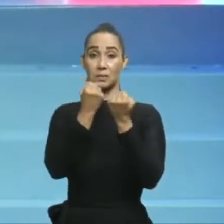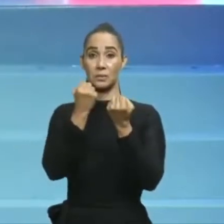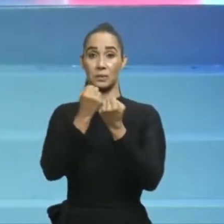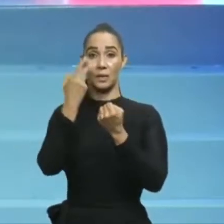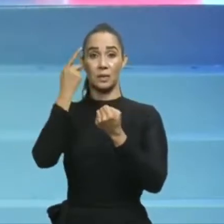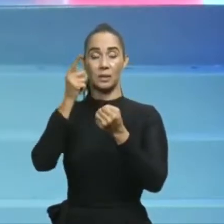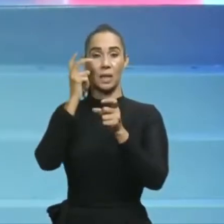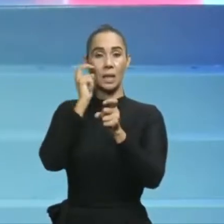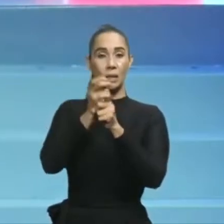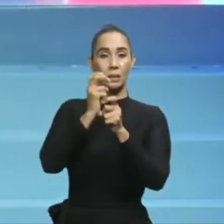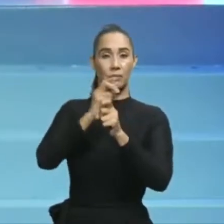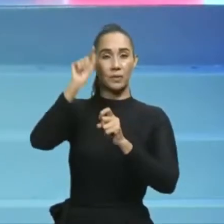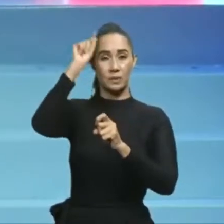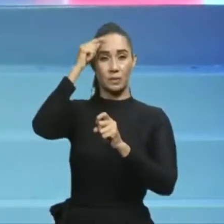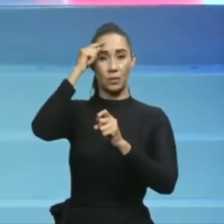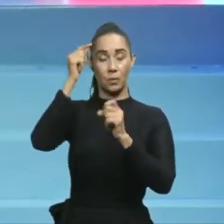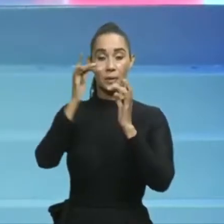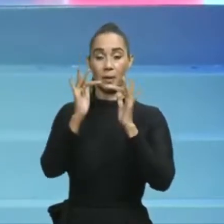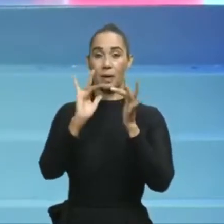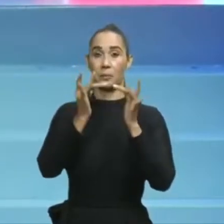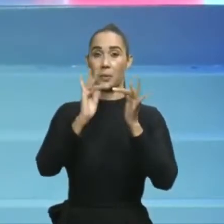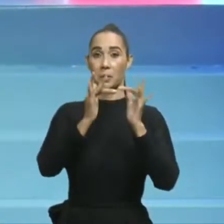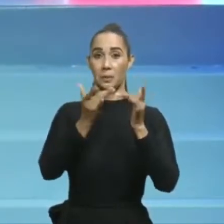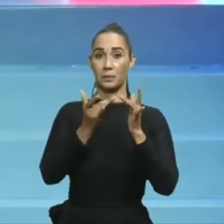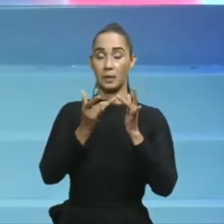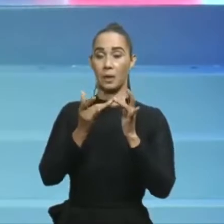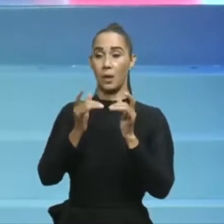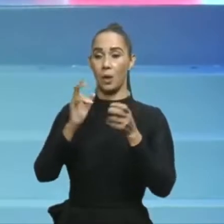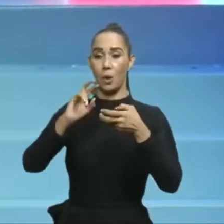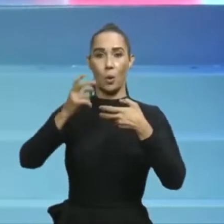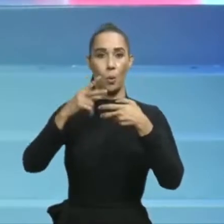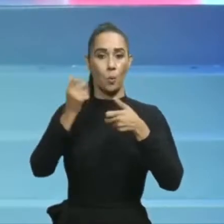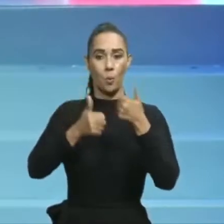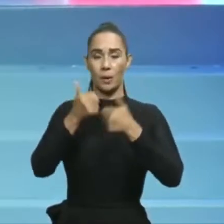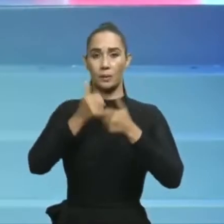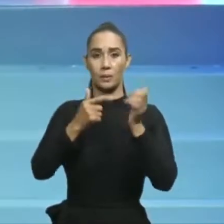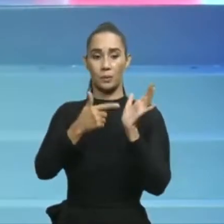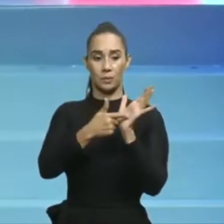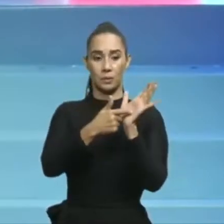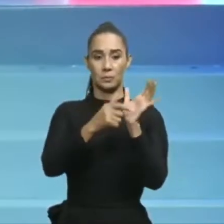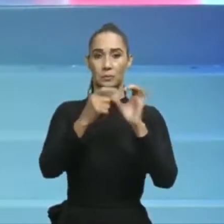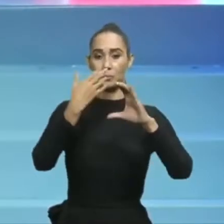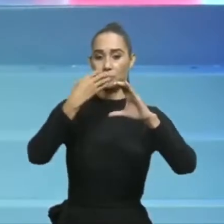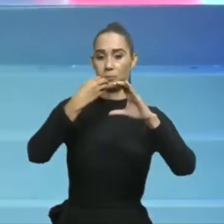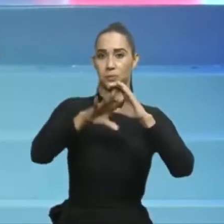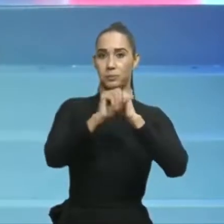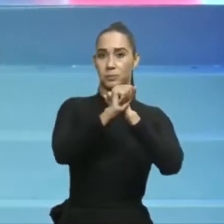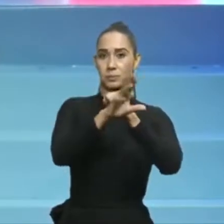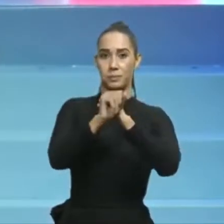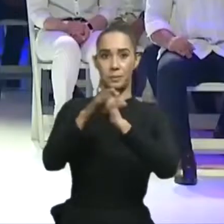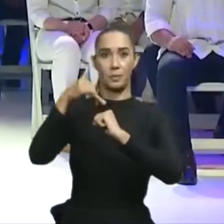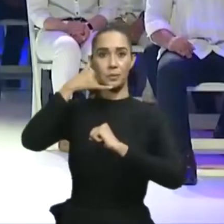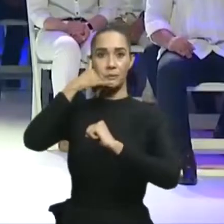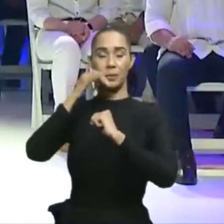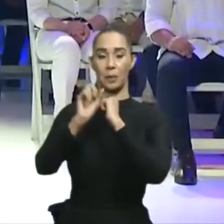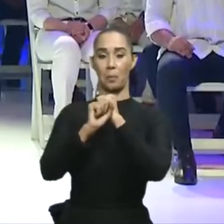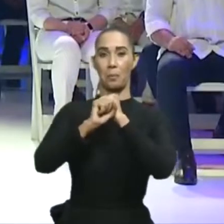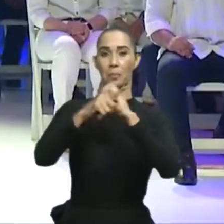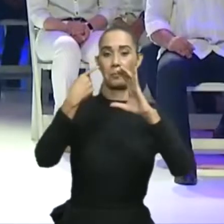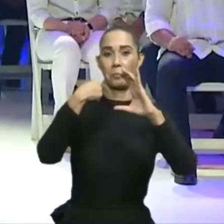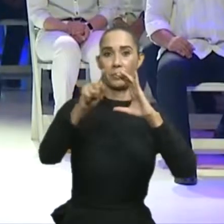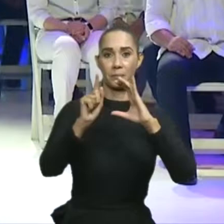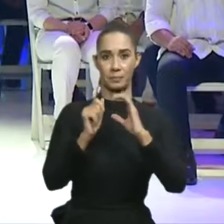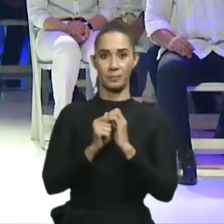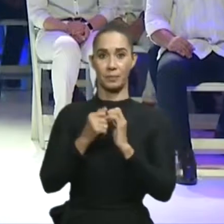redes sociales porque todo problema se puede exponer inmediatamente por cualquier ciudadano con solo un celular pero